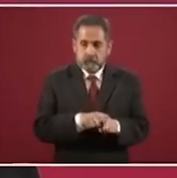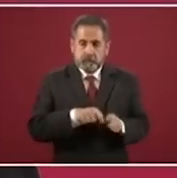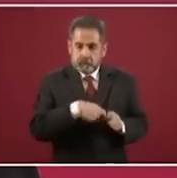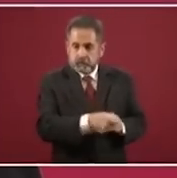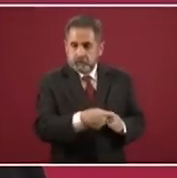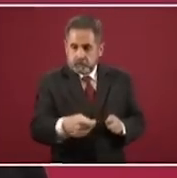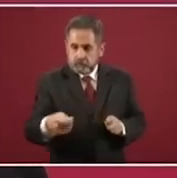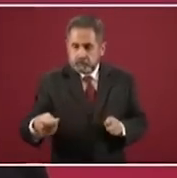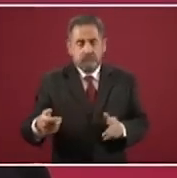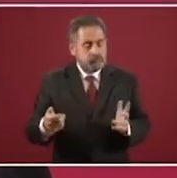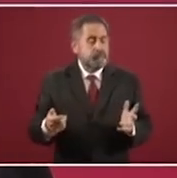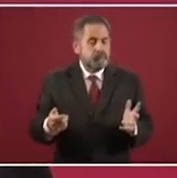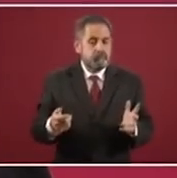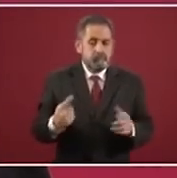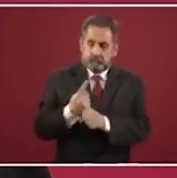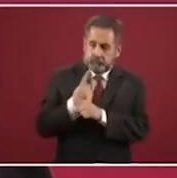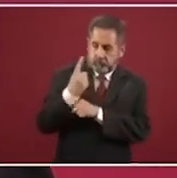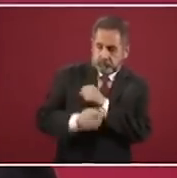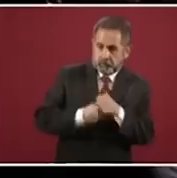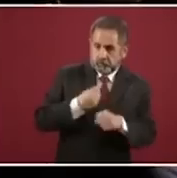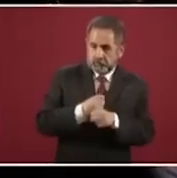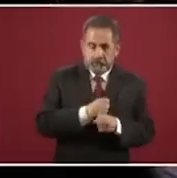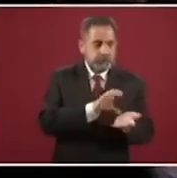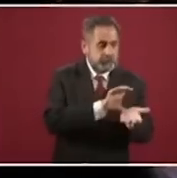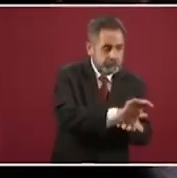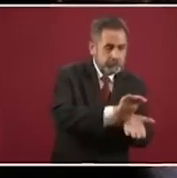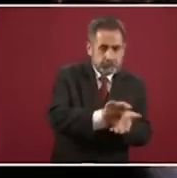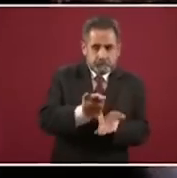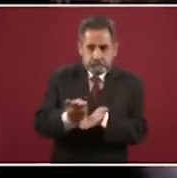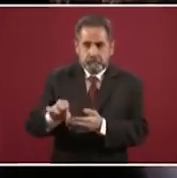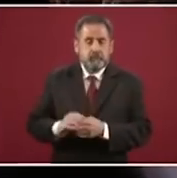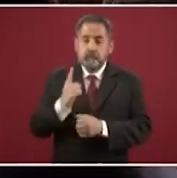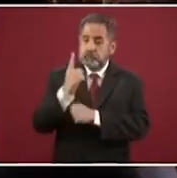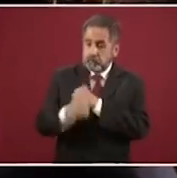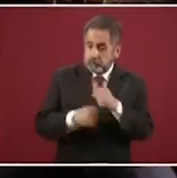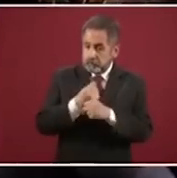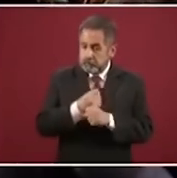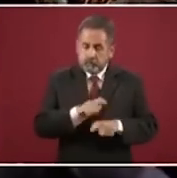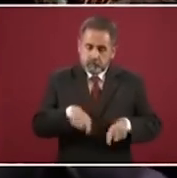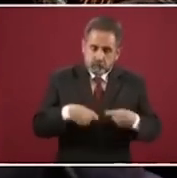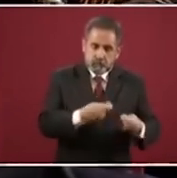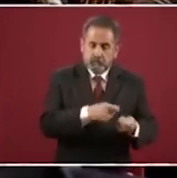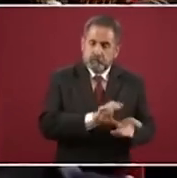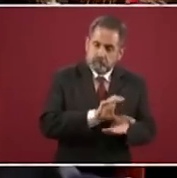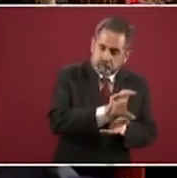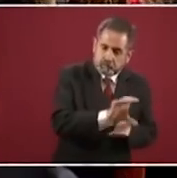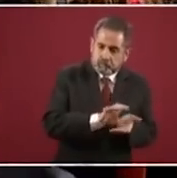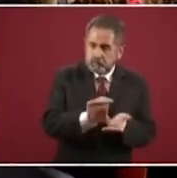O sea, cada año va a tener la escuela su presupuesto.